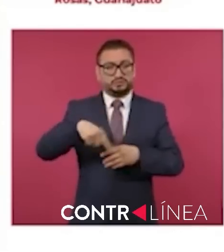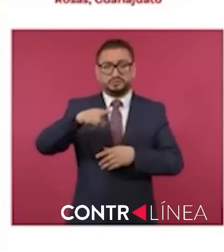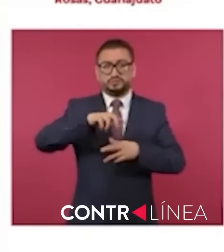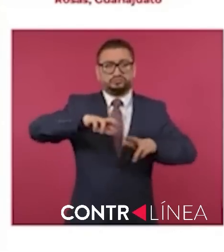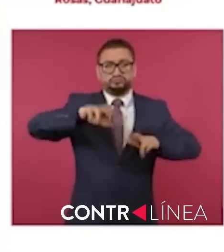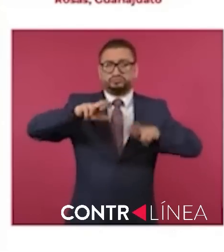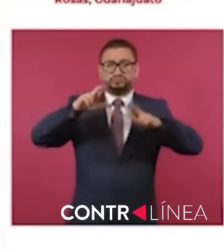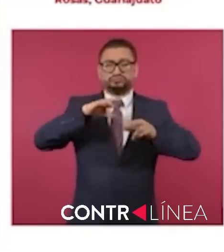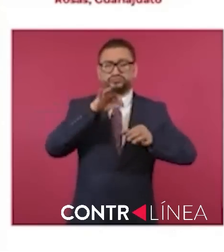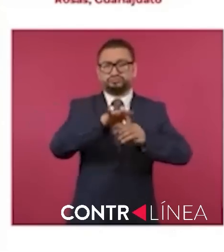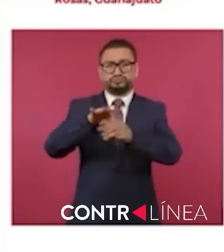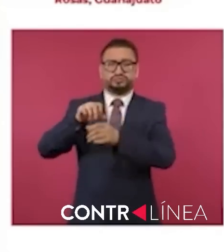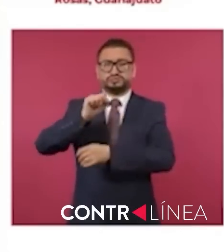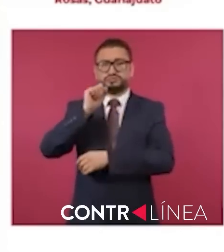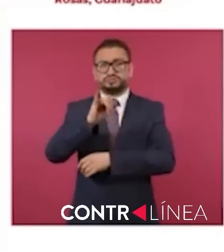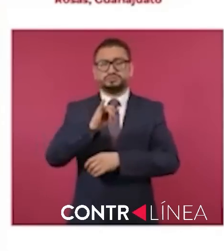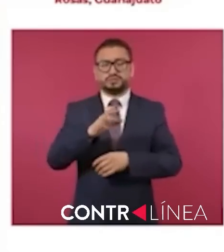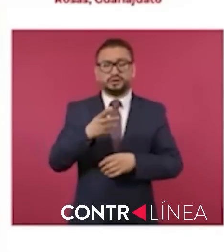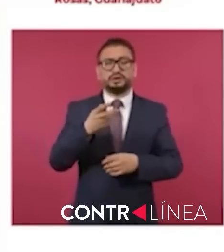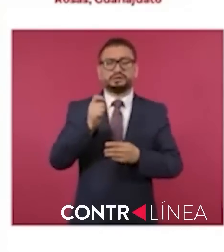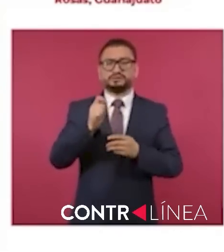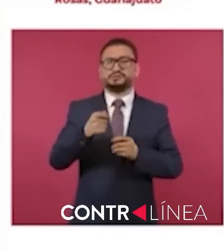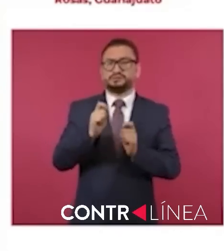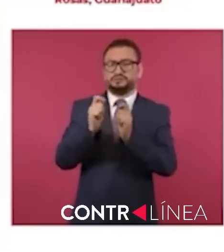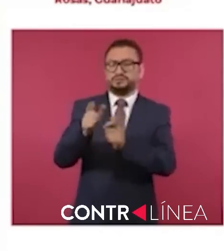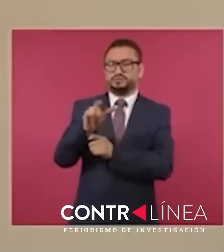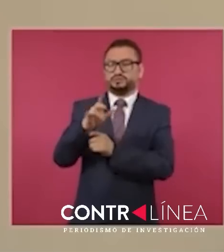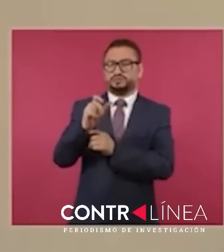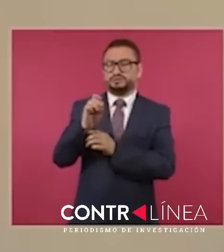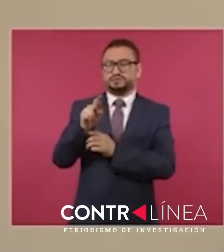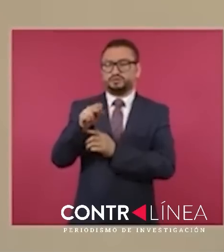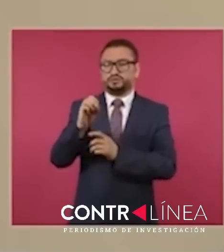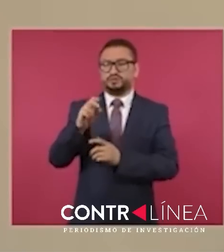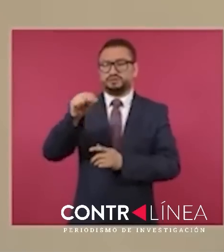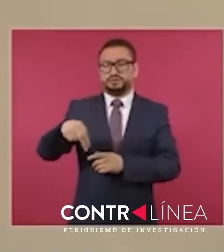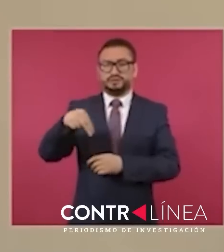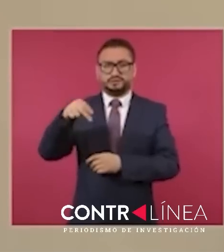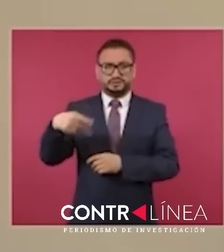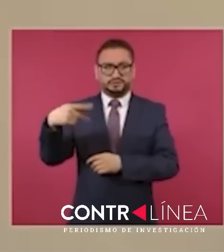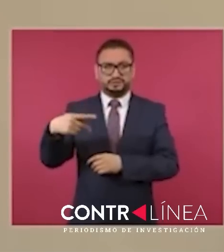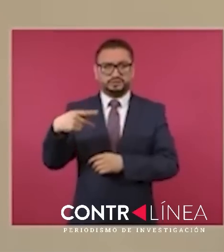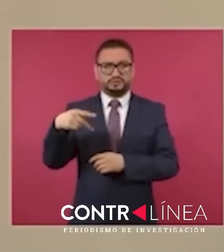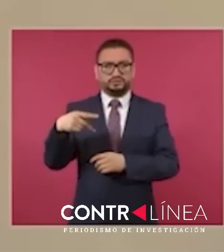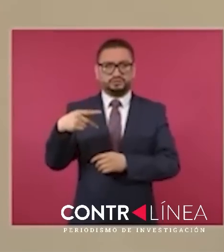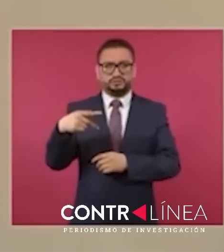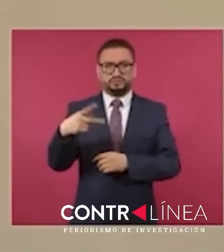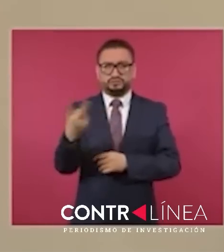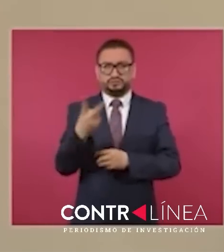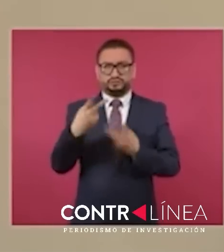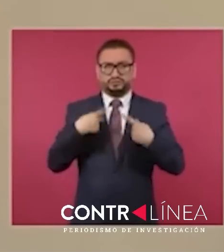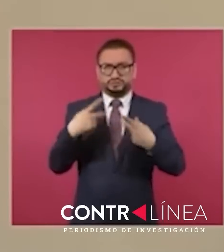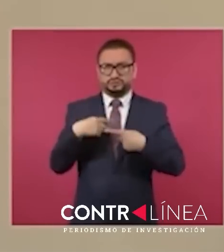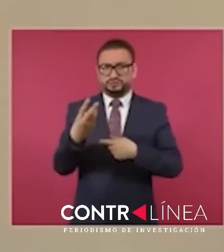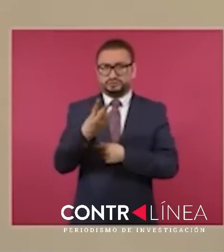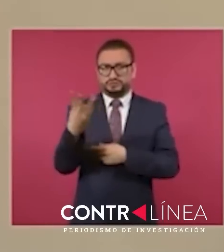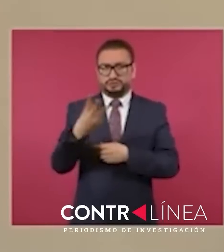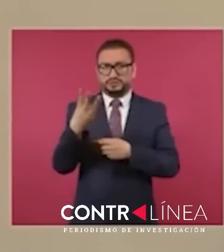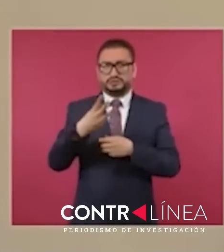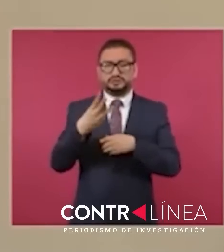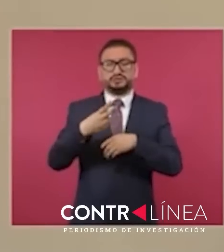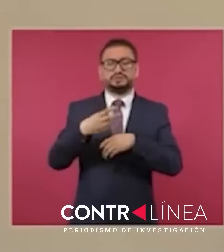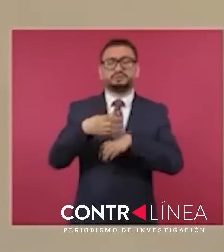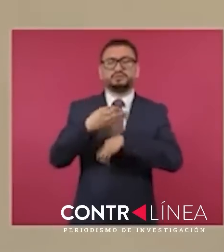votos, concedió a Luis Antonio N., hijo y sus 2 cómplices, una